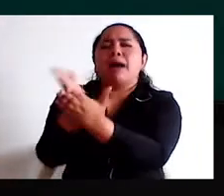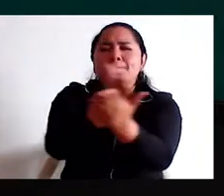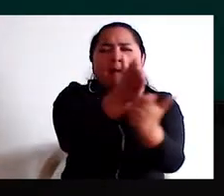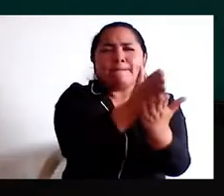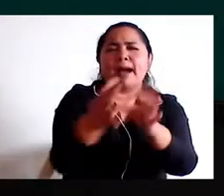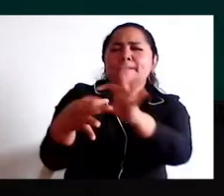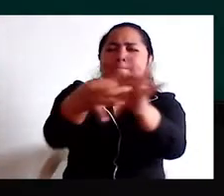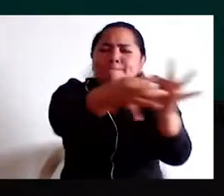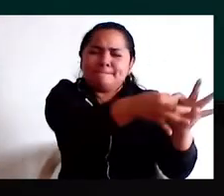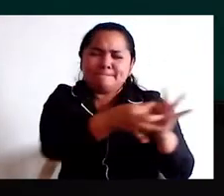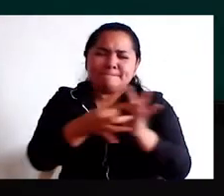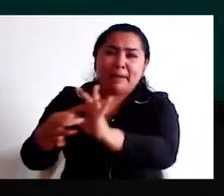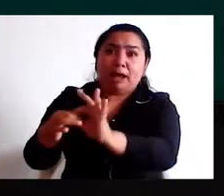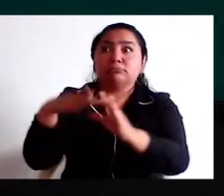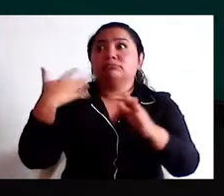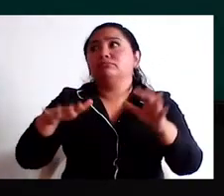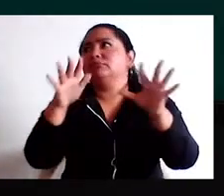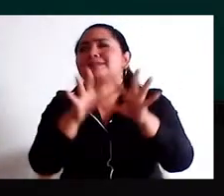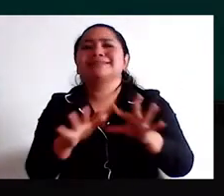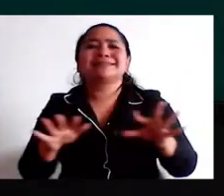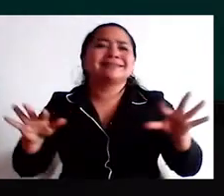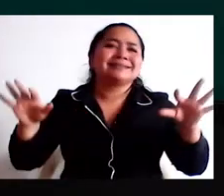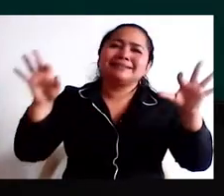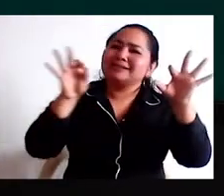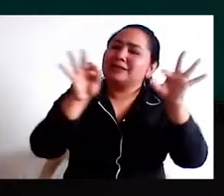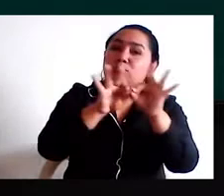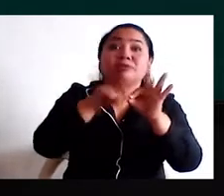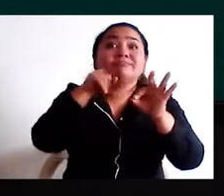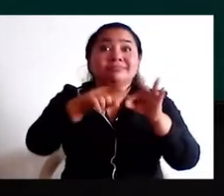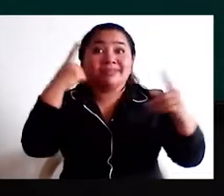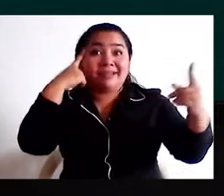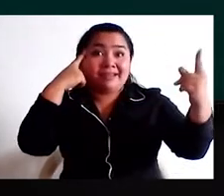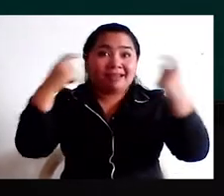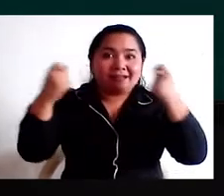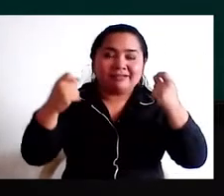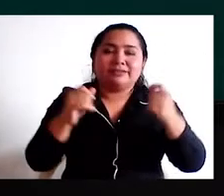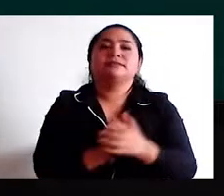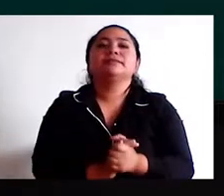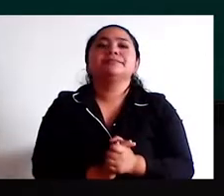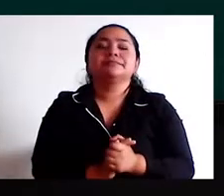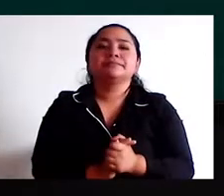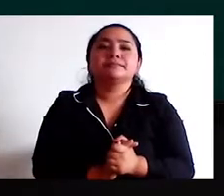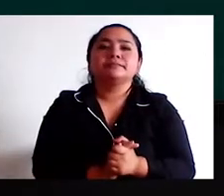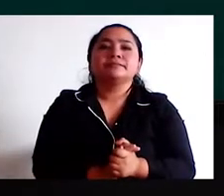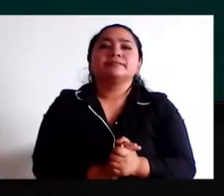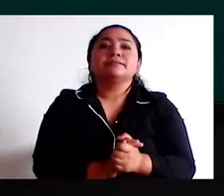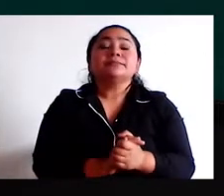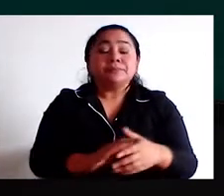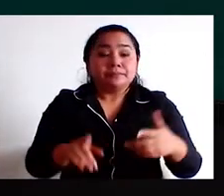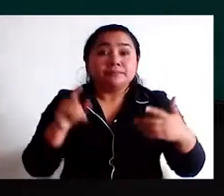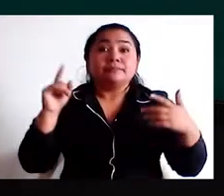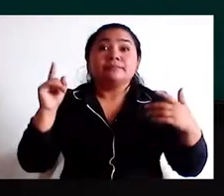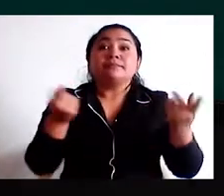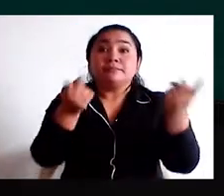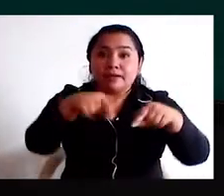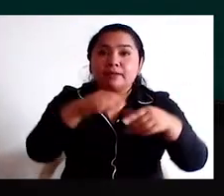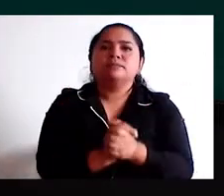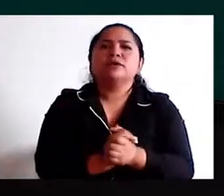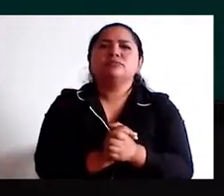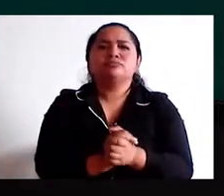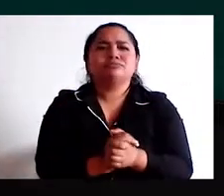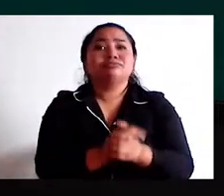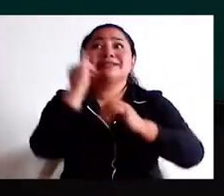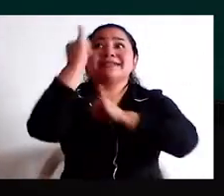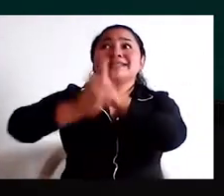inter y la transdisciplinariedad como elementos básicos entre algunas de las estrategias que encontramos en esta dimensión la segunda